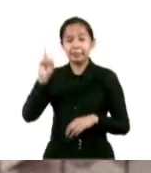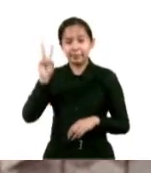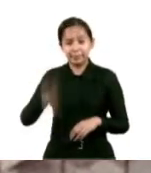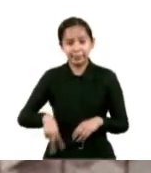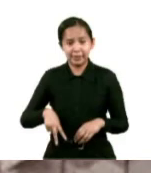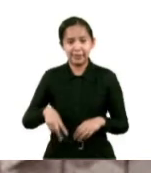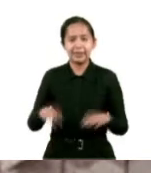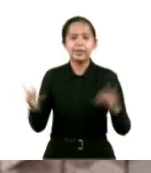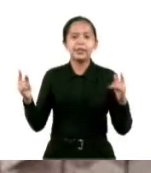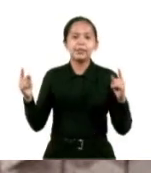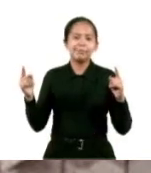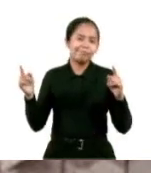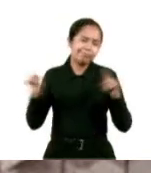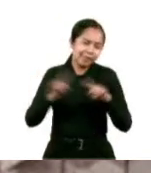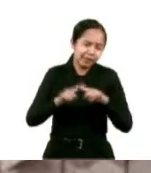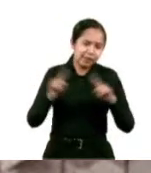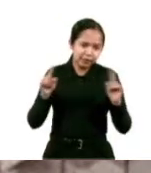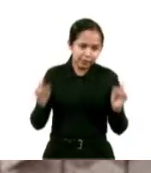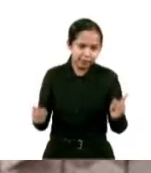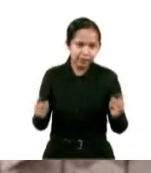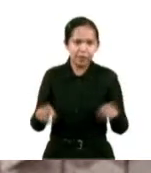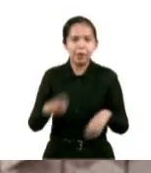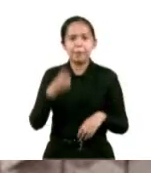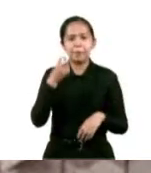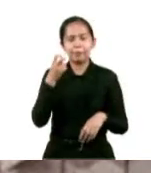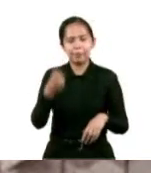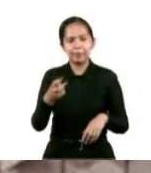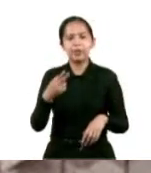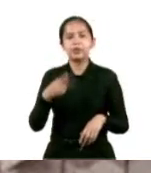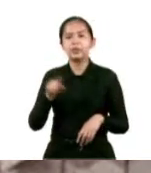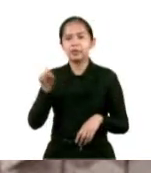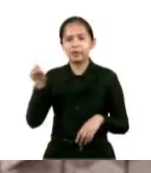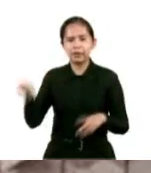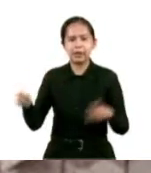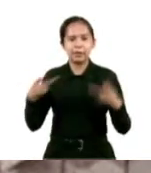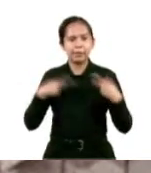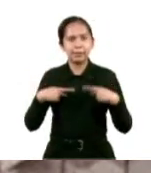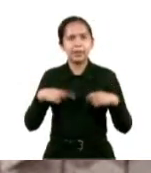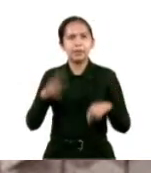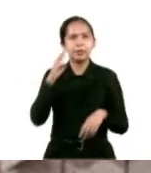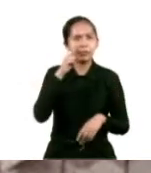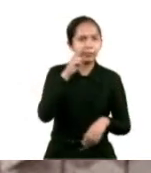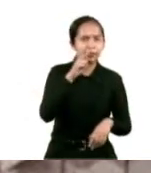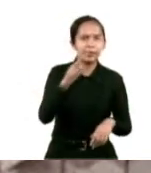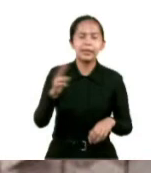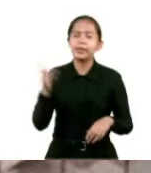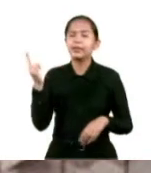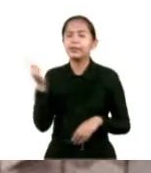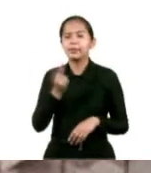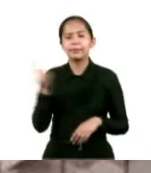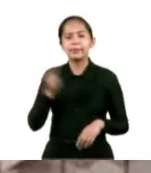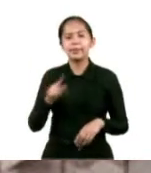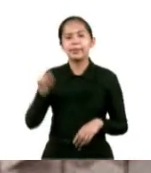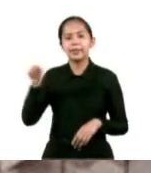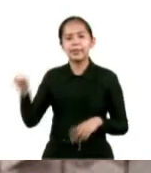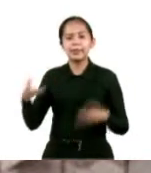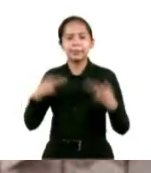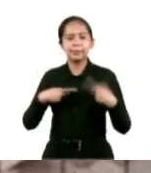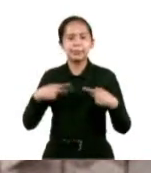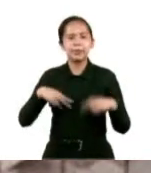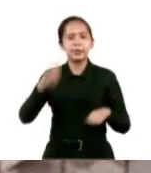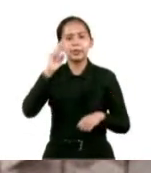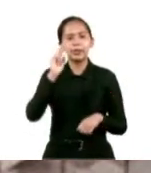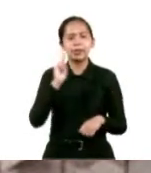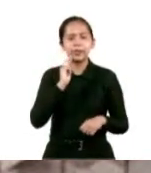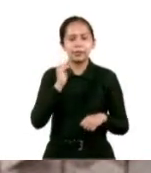de los mapas y del contenido, por lo que el usuario deberá aplicar su propio criterio y utilizar Google Maps, Google Earth